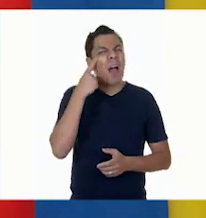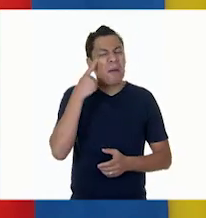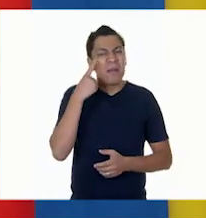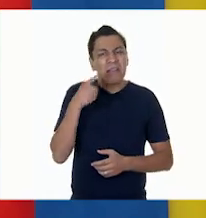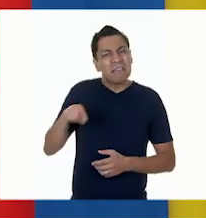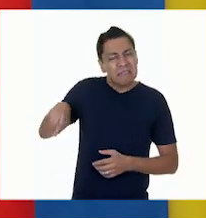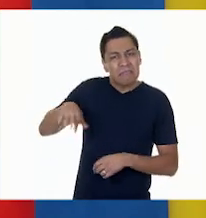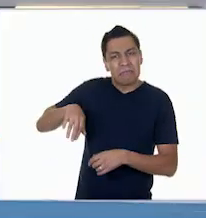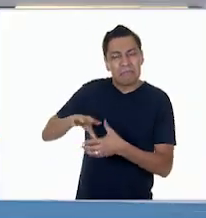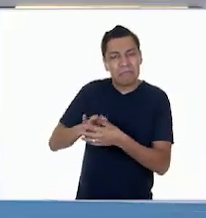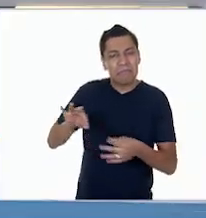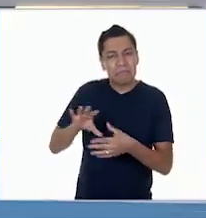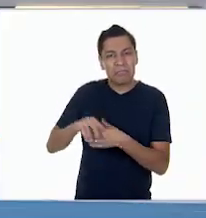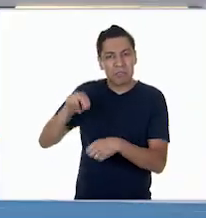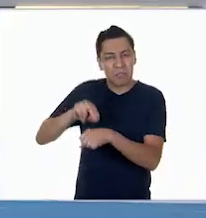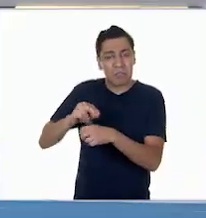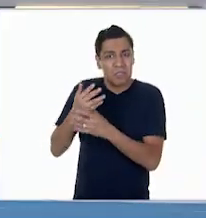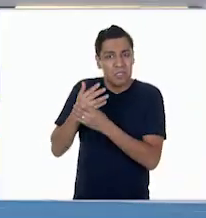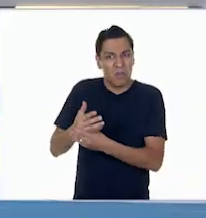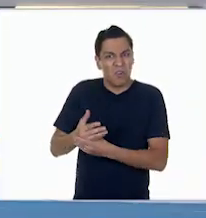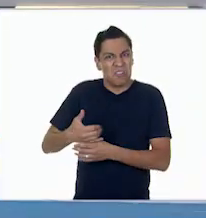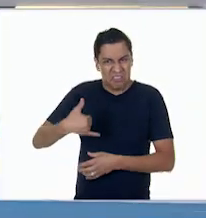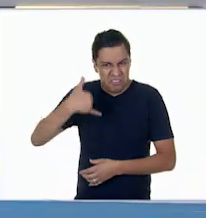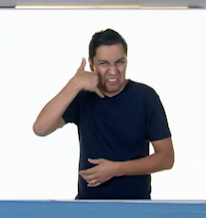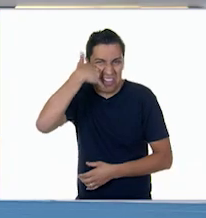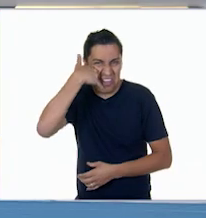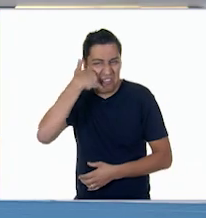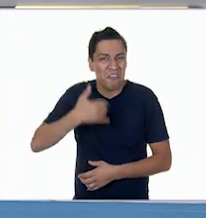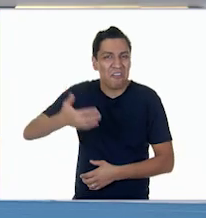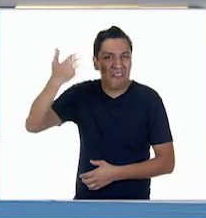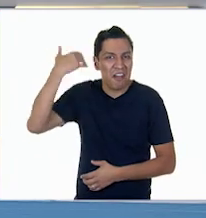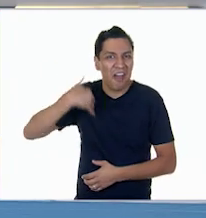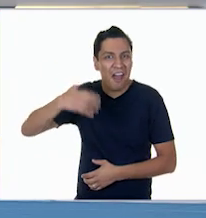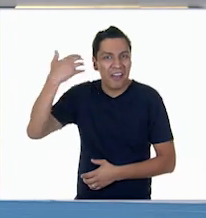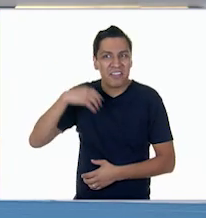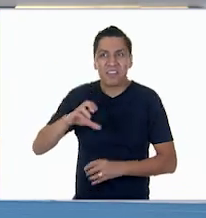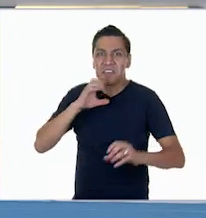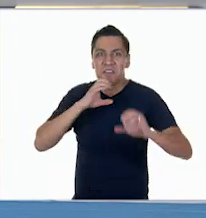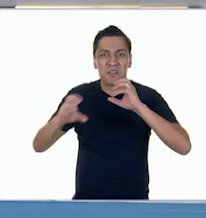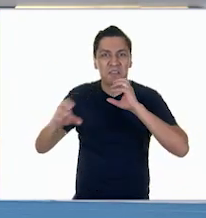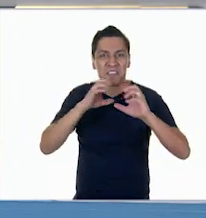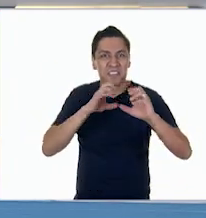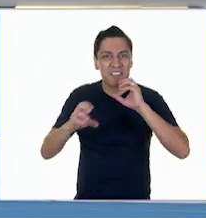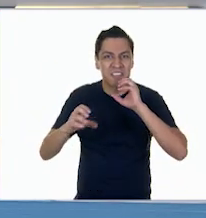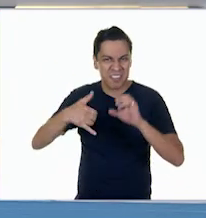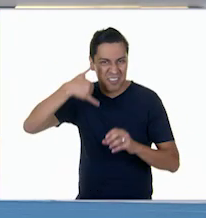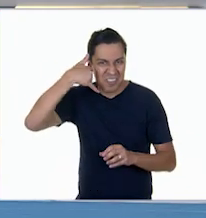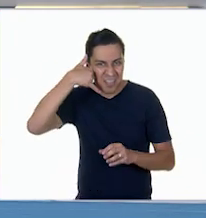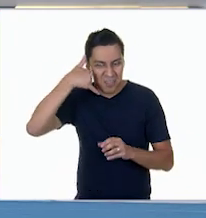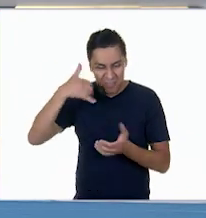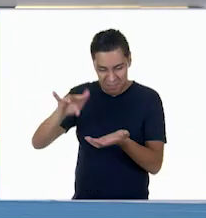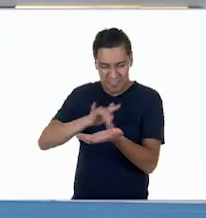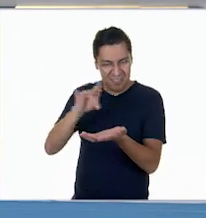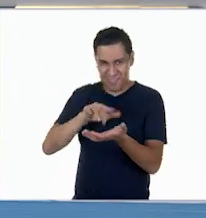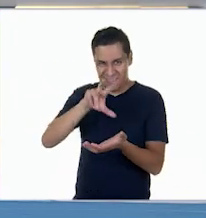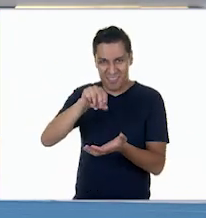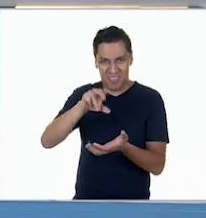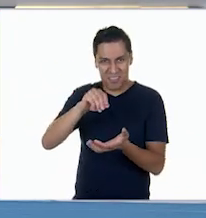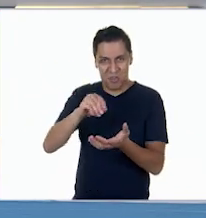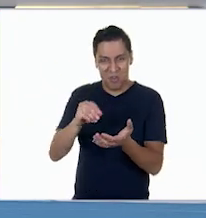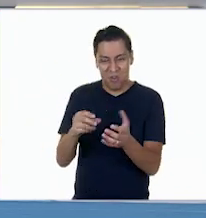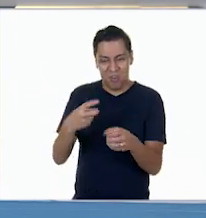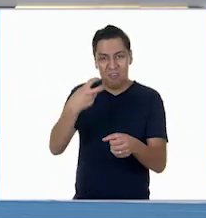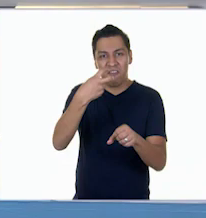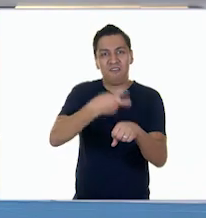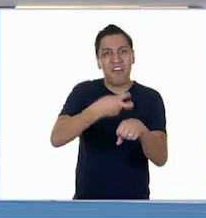doctora Pineda? ¡Sí! Me parece una idea buenísima. ¿Y qué creen? ¿Qué creen? ¿Qué creen? ¿Pasó?